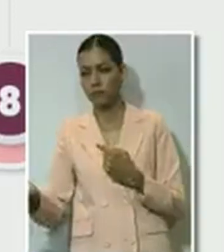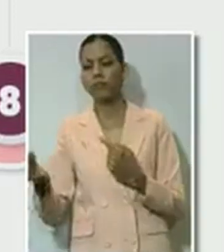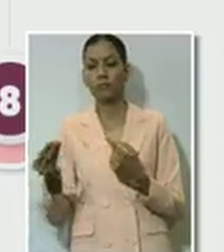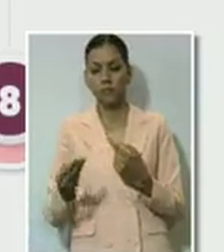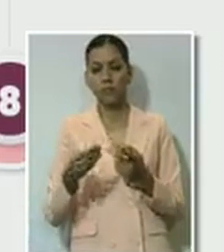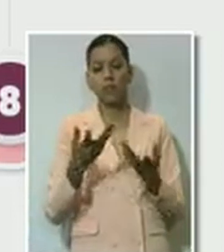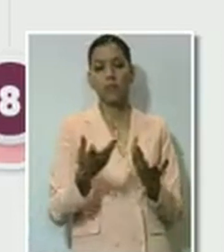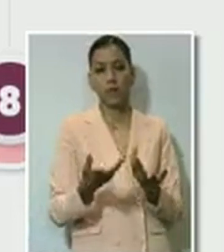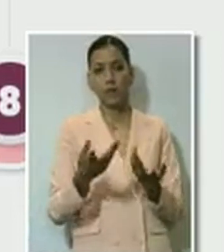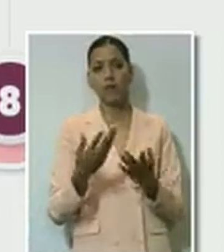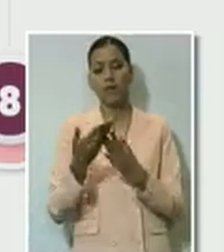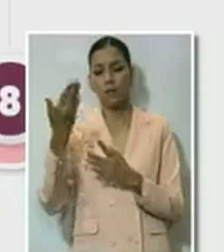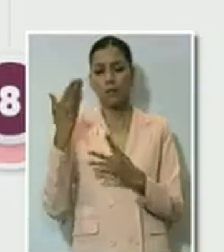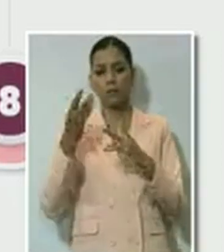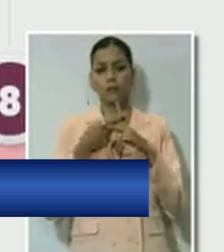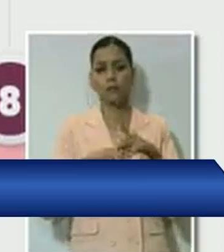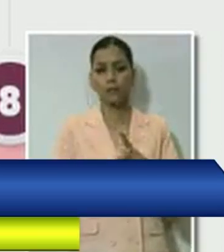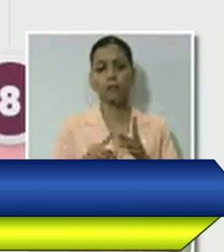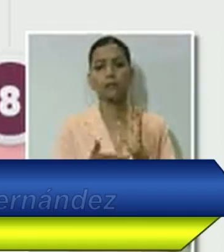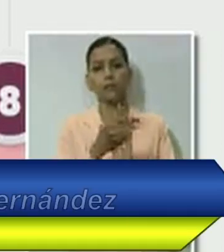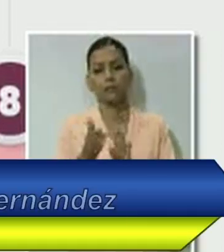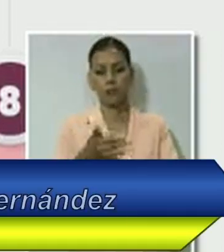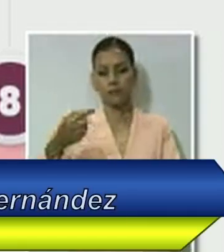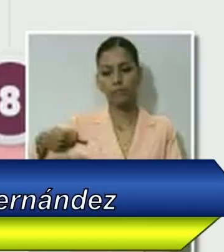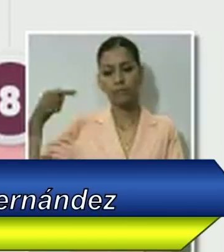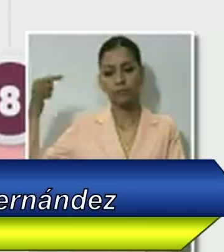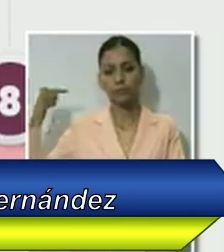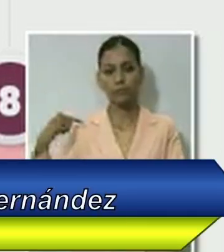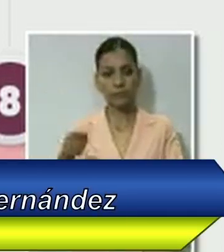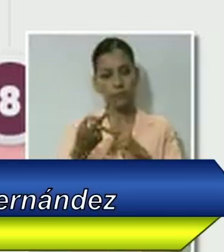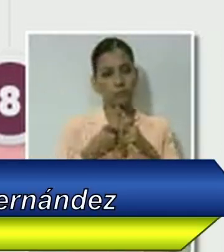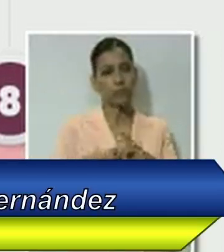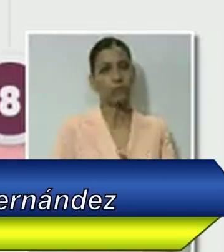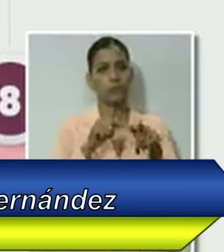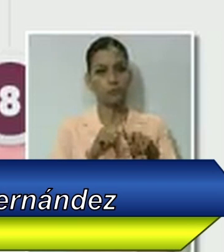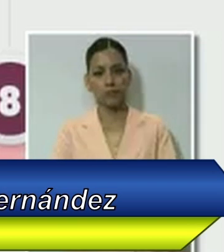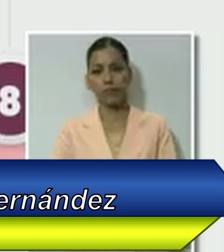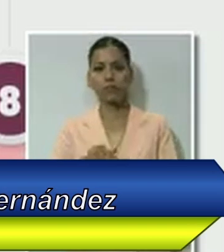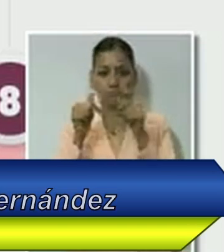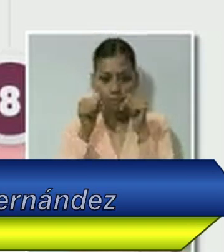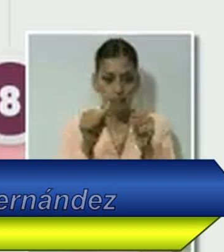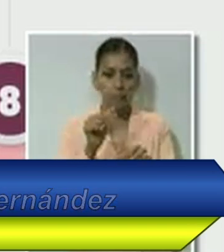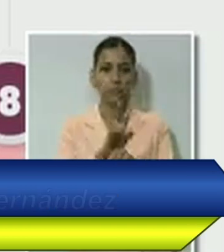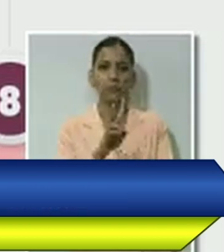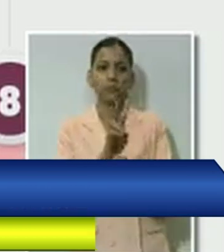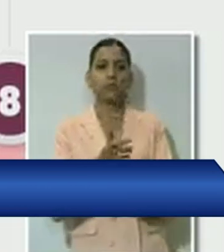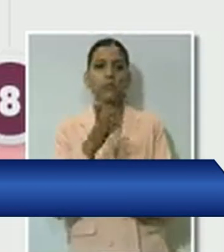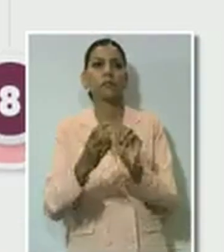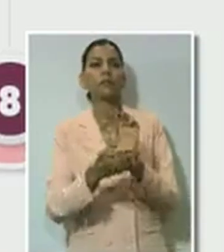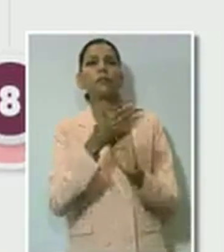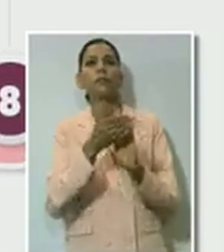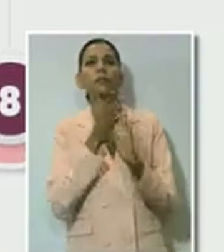se iniciaron las obras hace unos días y seguiremos dándole supervisión y seguimiento a estas obras.